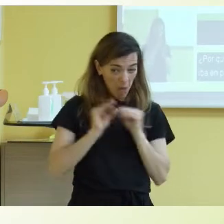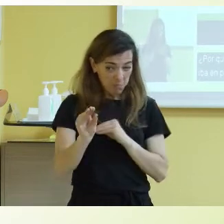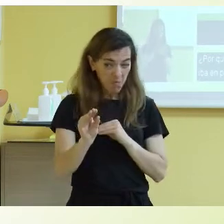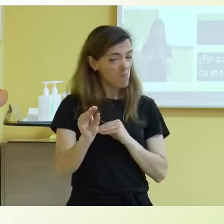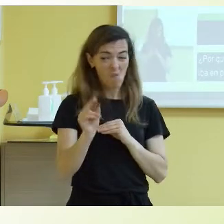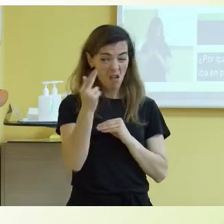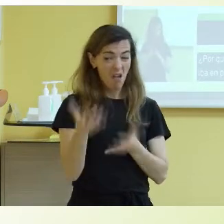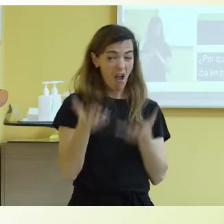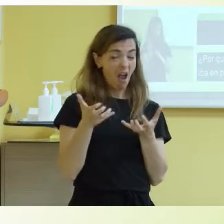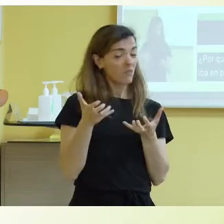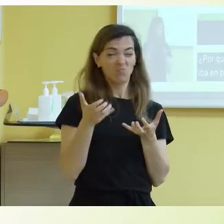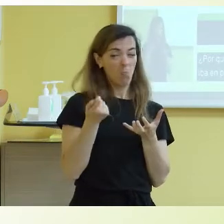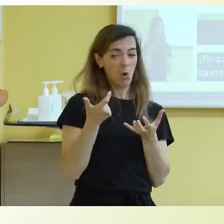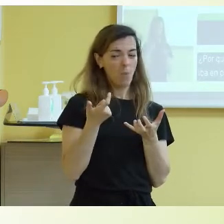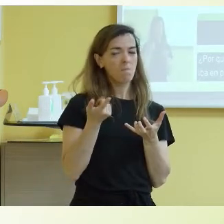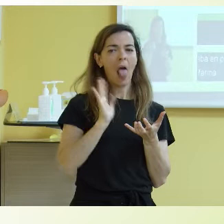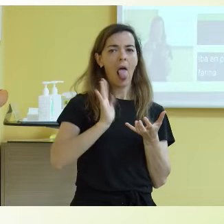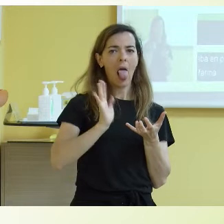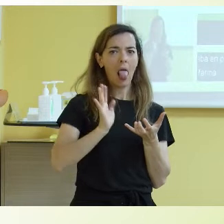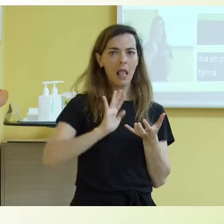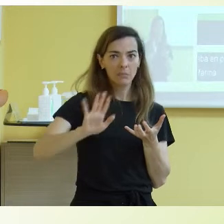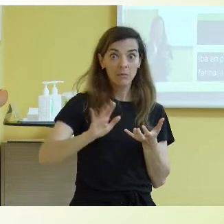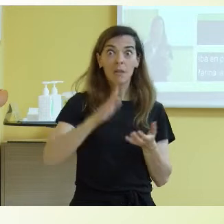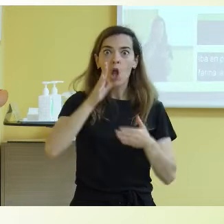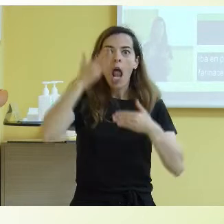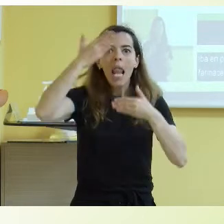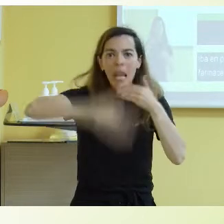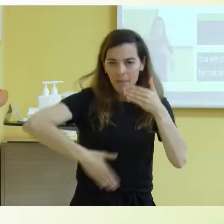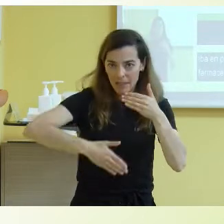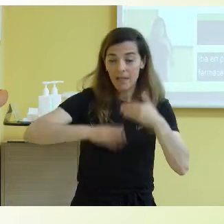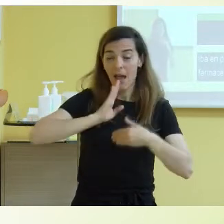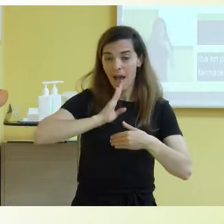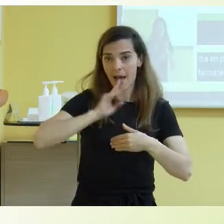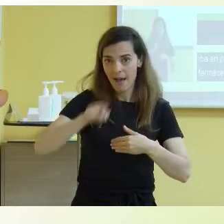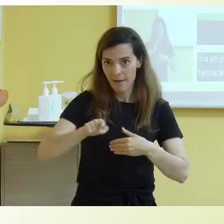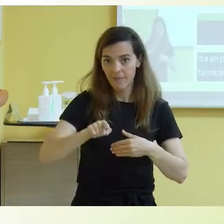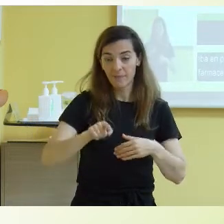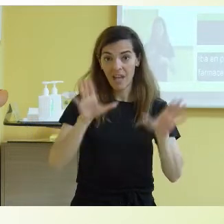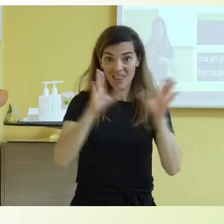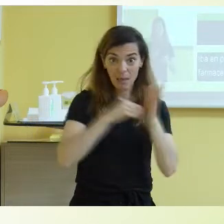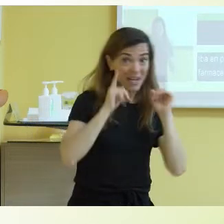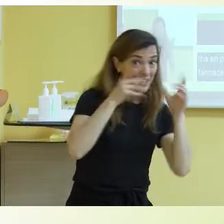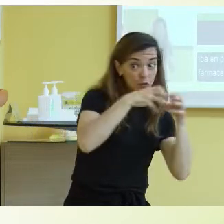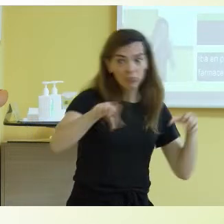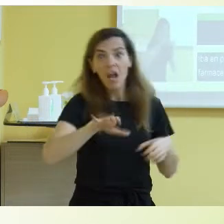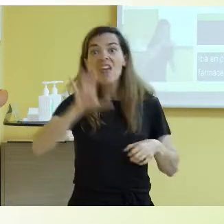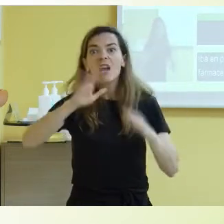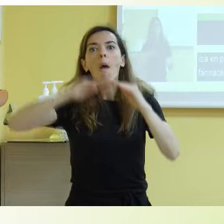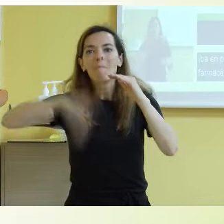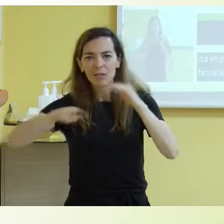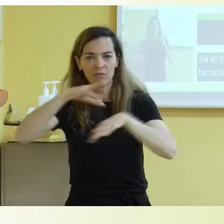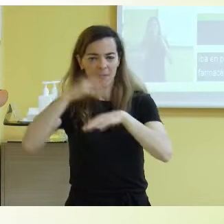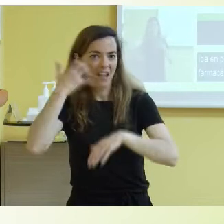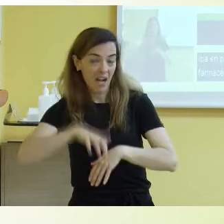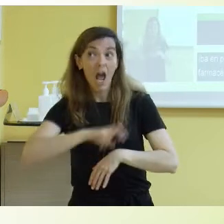réditos y beneficios a corto plazo, por eso se puso ese umbral para definir las enfermedades raras. Ya digo que en otros casos, bueno, con un contexto